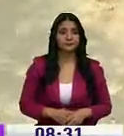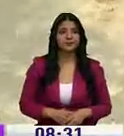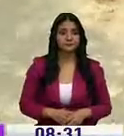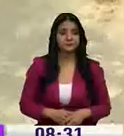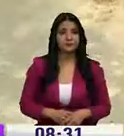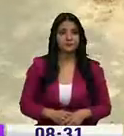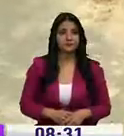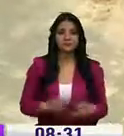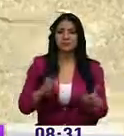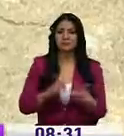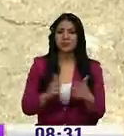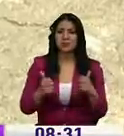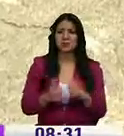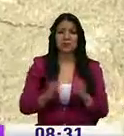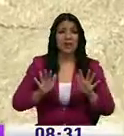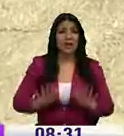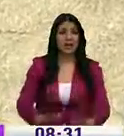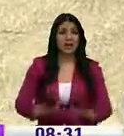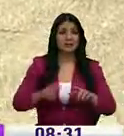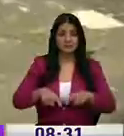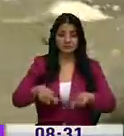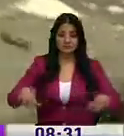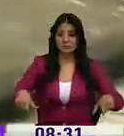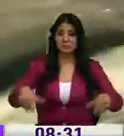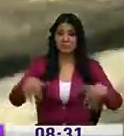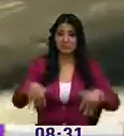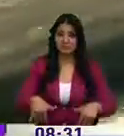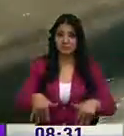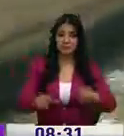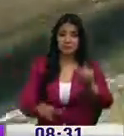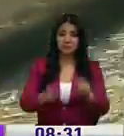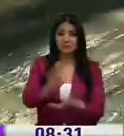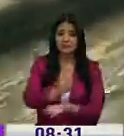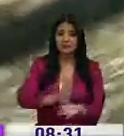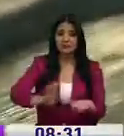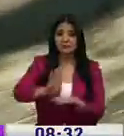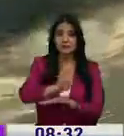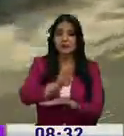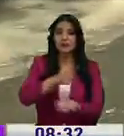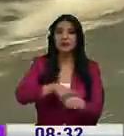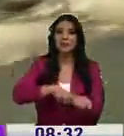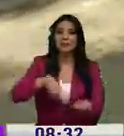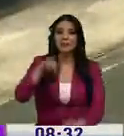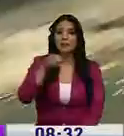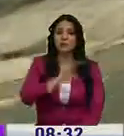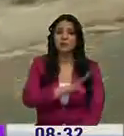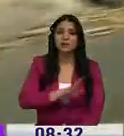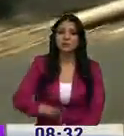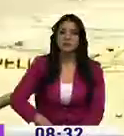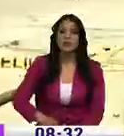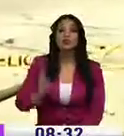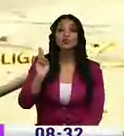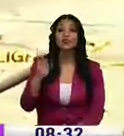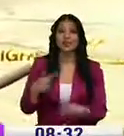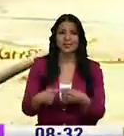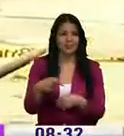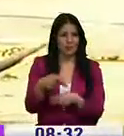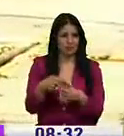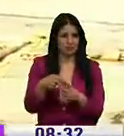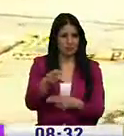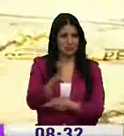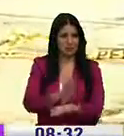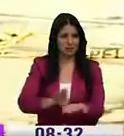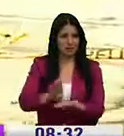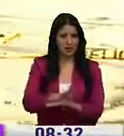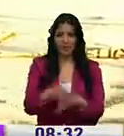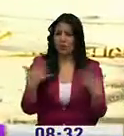Con un problema constante en el alcantarillado, viven los vecinos del barrio Hermanos Cristianos, al sur de Quito. Y es que ellos tienen